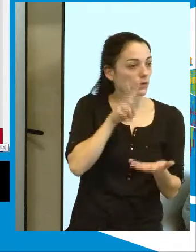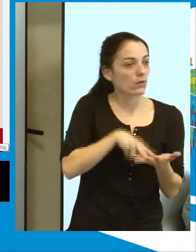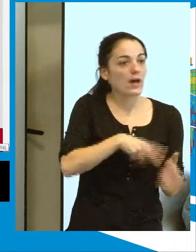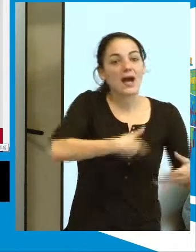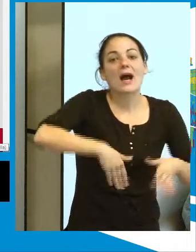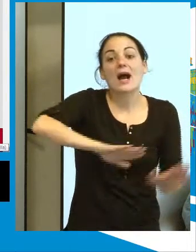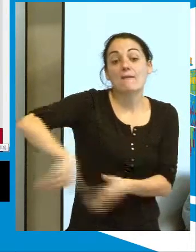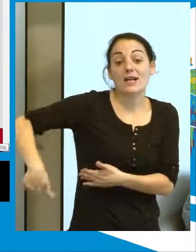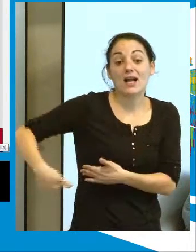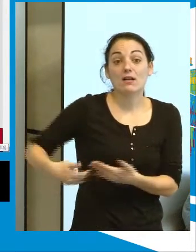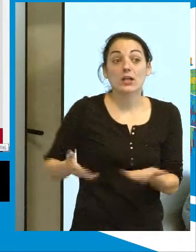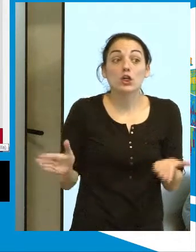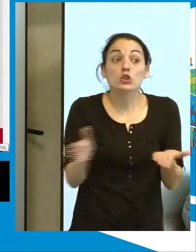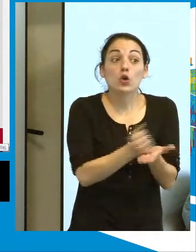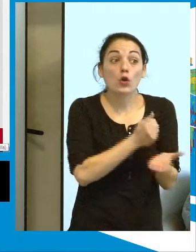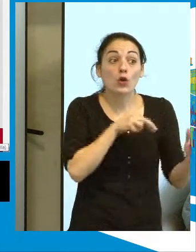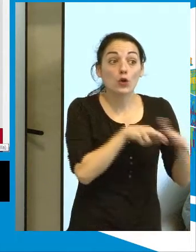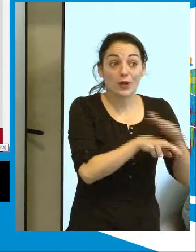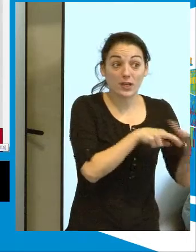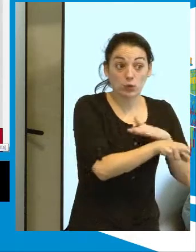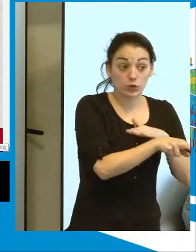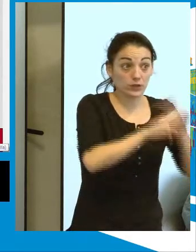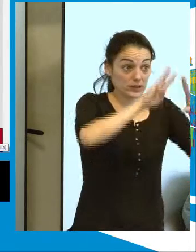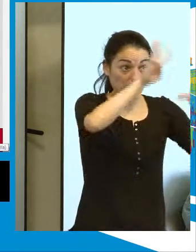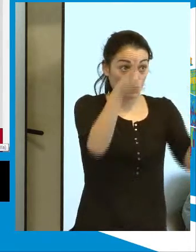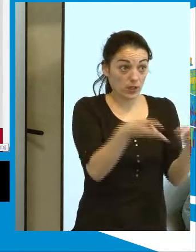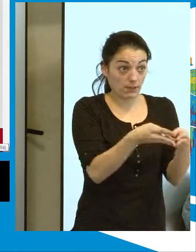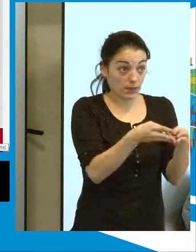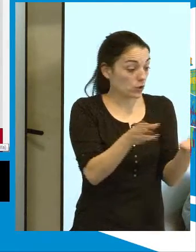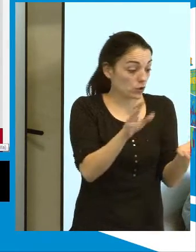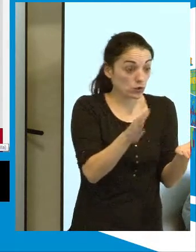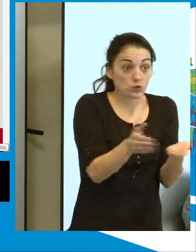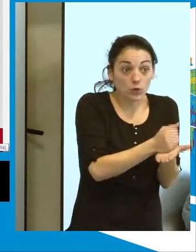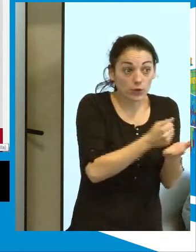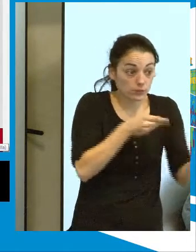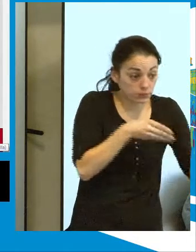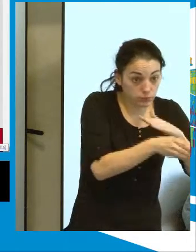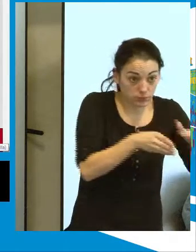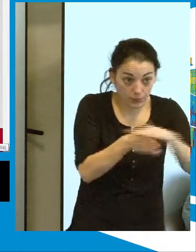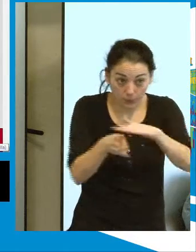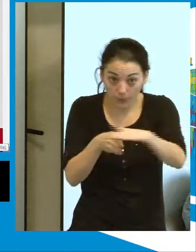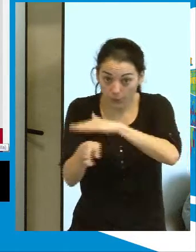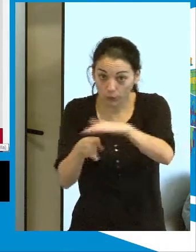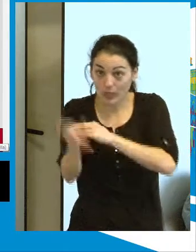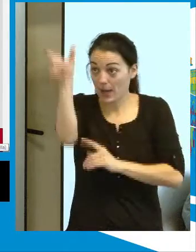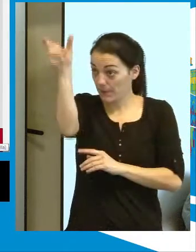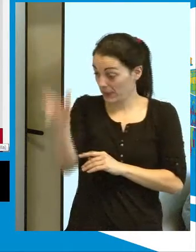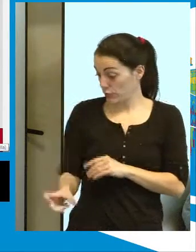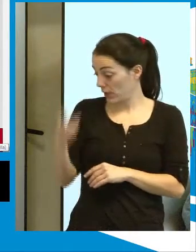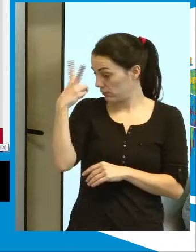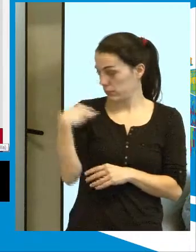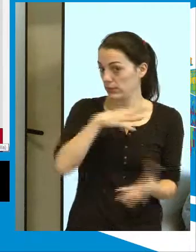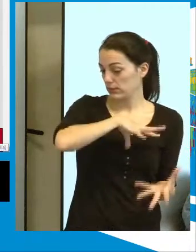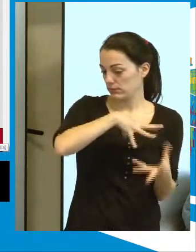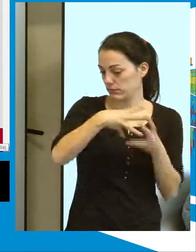permite es acceder a todos los recursos que hay en una página web y adaptarse, digamos, en este momento, pues a una persona con